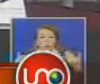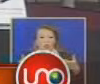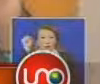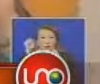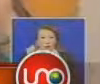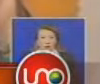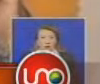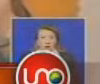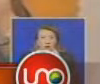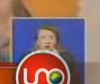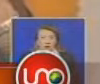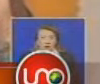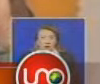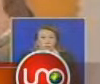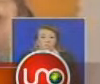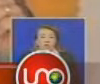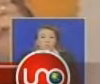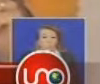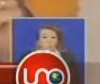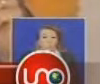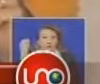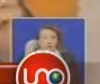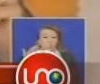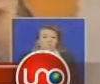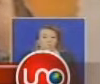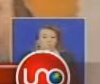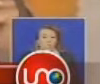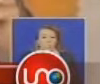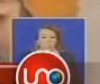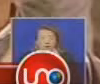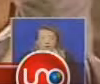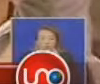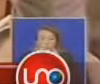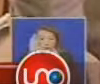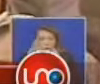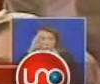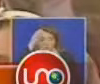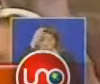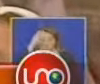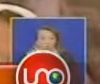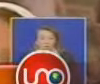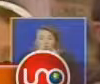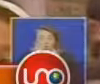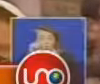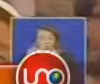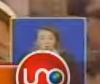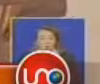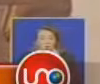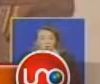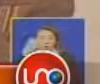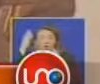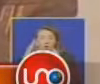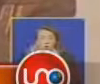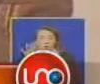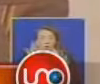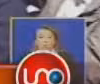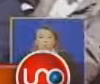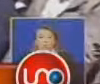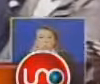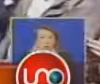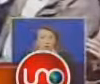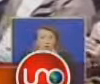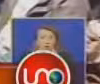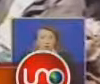gobierno colombiano. El presidente Uribe ha pedido nuevamente perdón. Lo aceptamos. Sin embargo, Correa dijo que ese perdón y ese diálogo debían